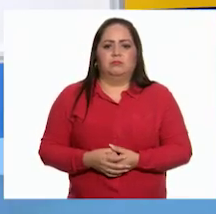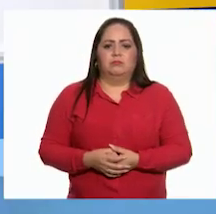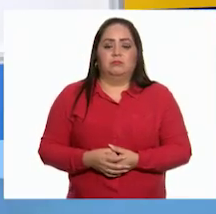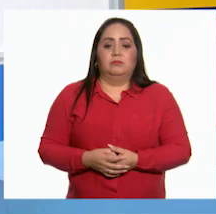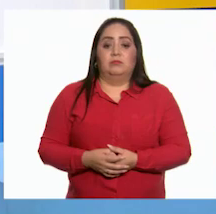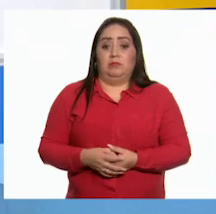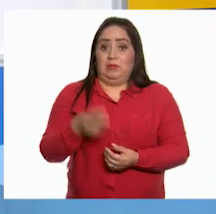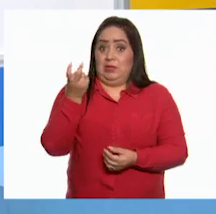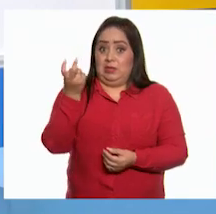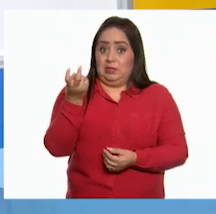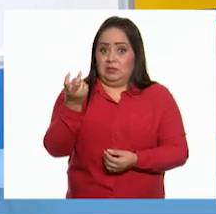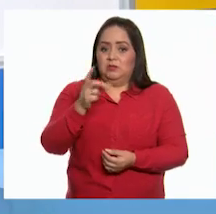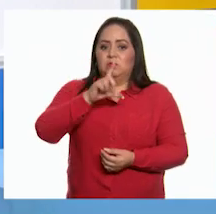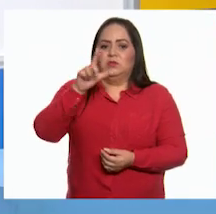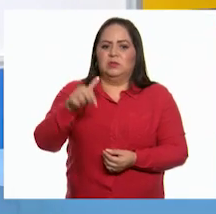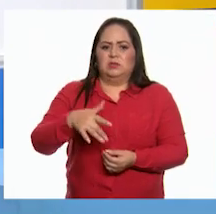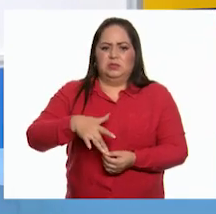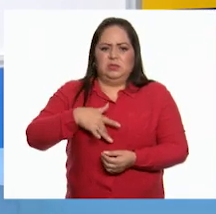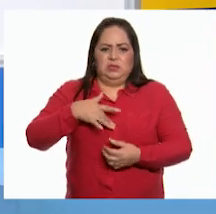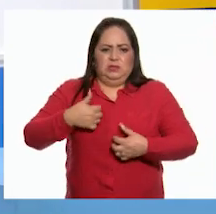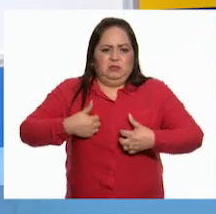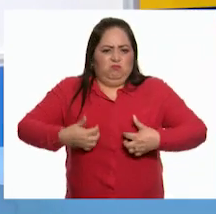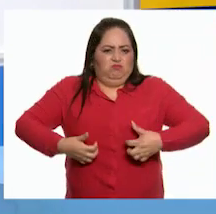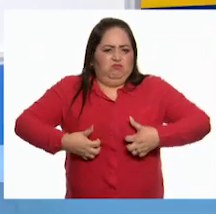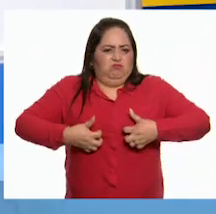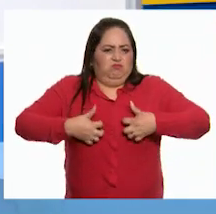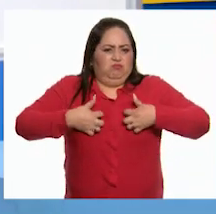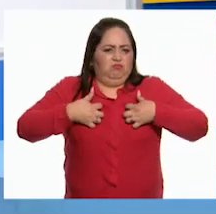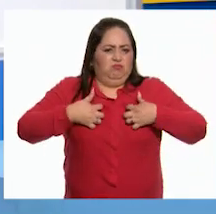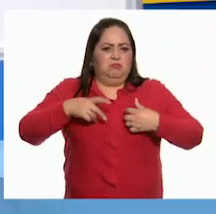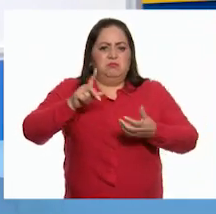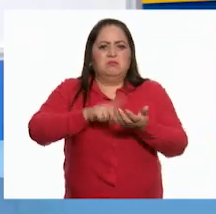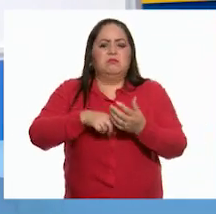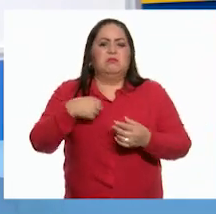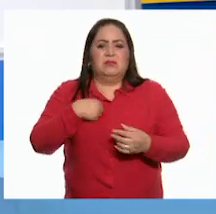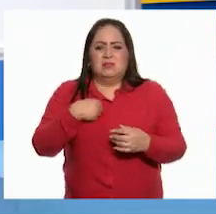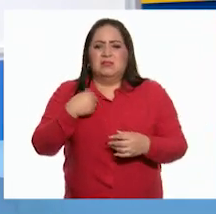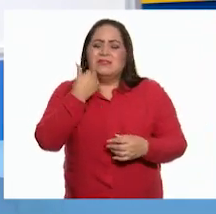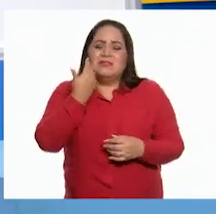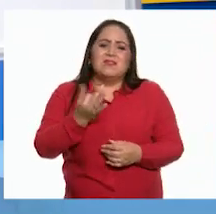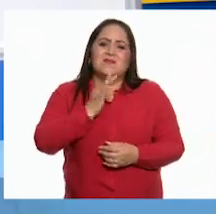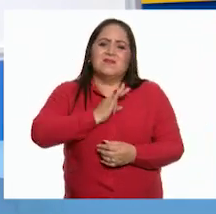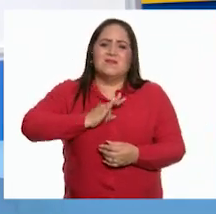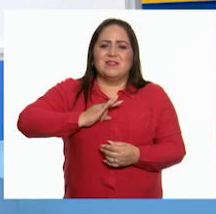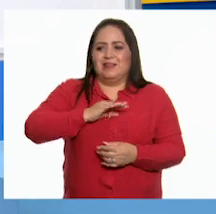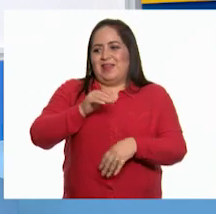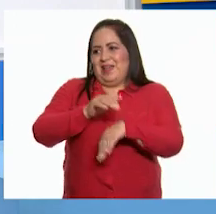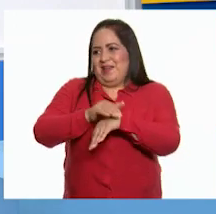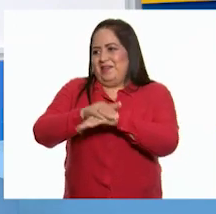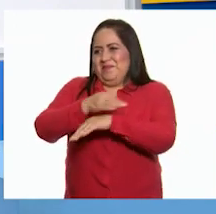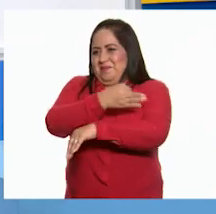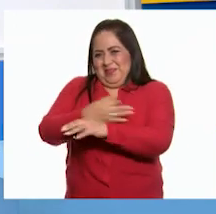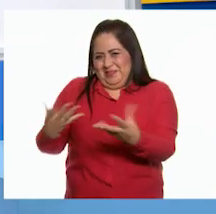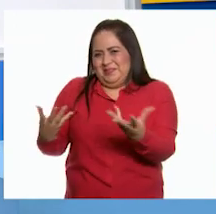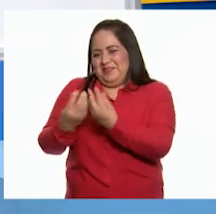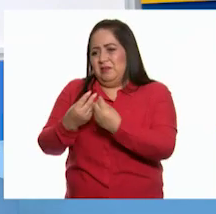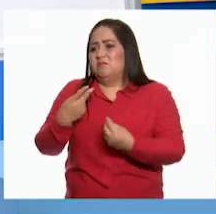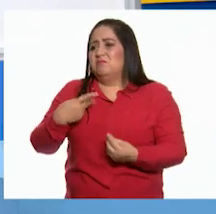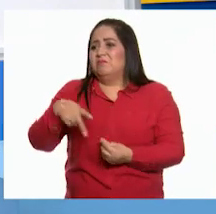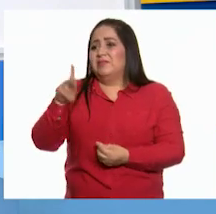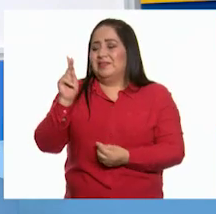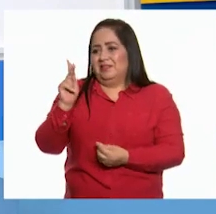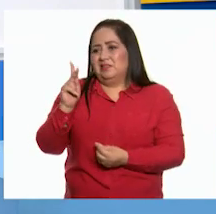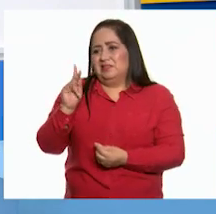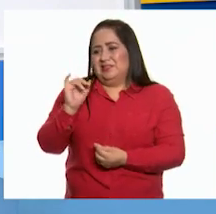En ese momento, me sentí enfadado. En relación a mi dieta, quería estar feliz por ver mis familiares, pero lo